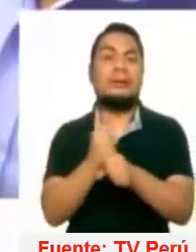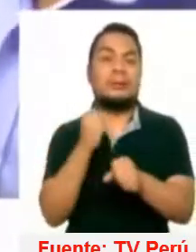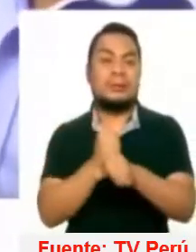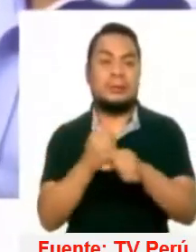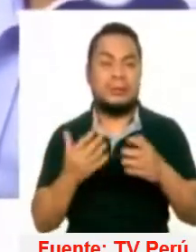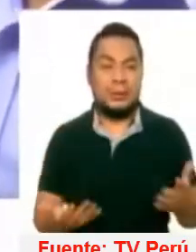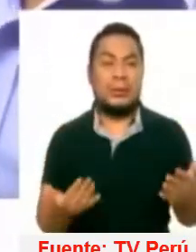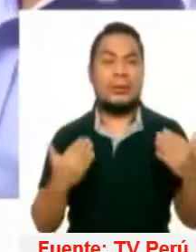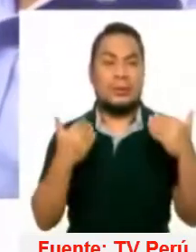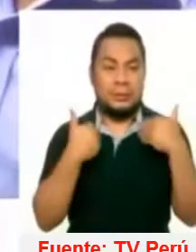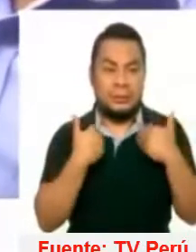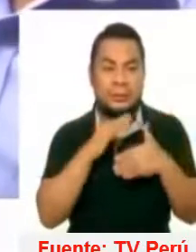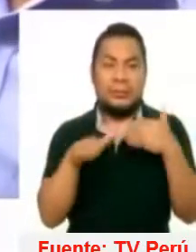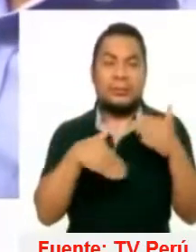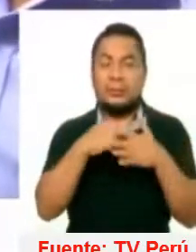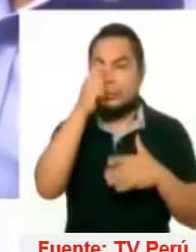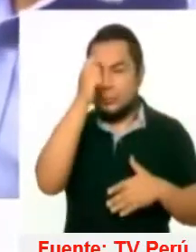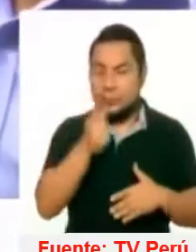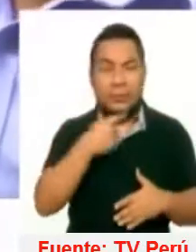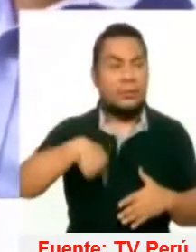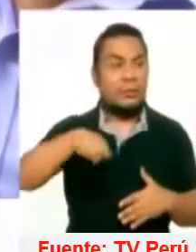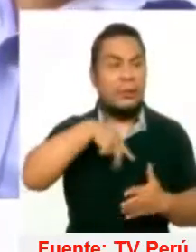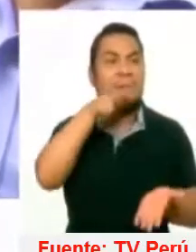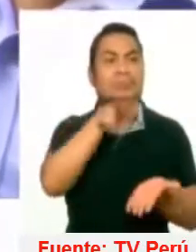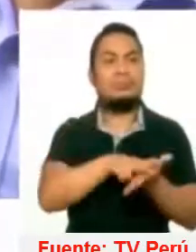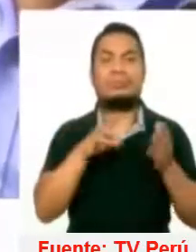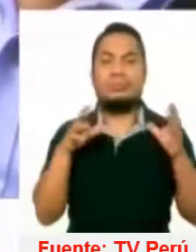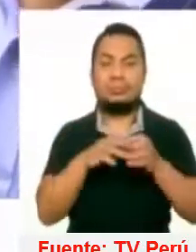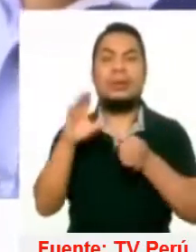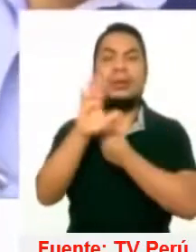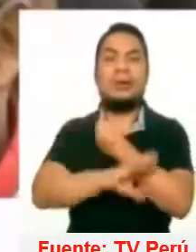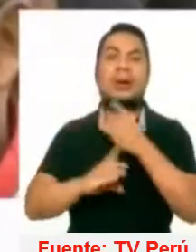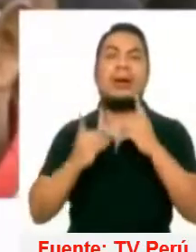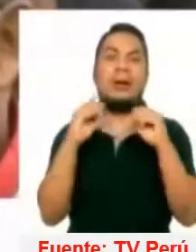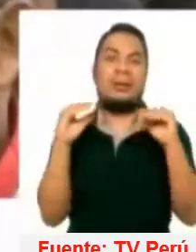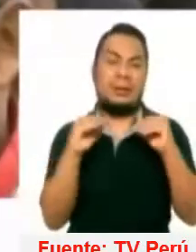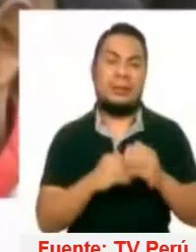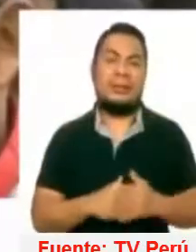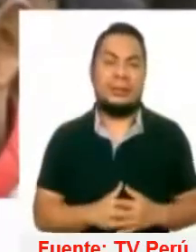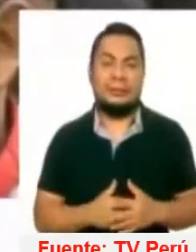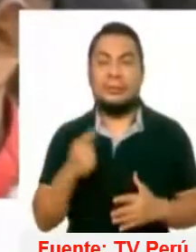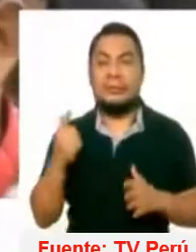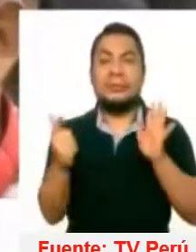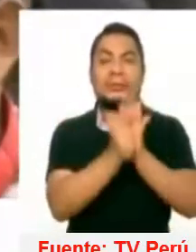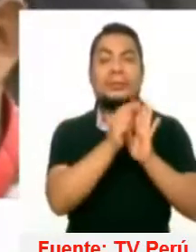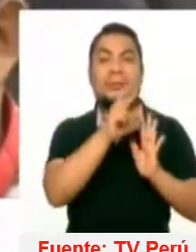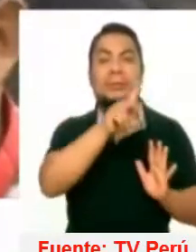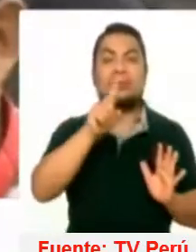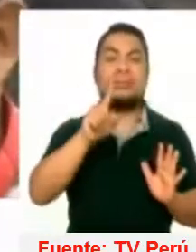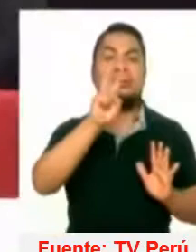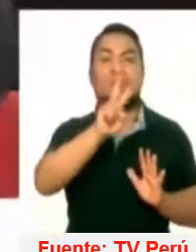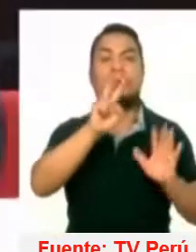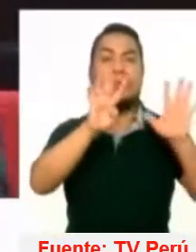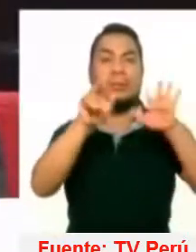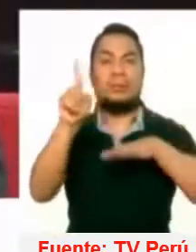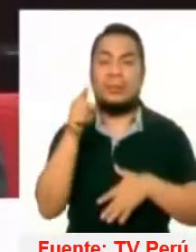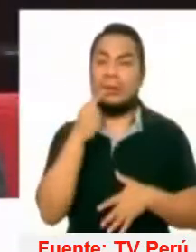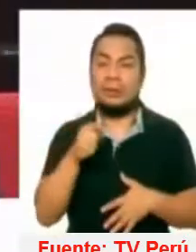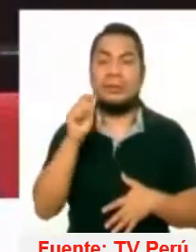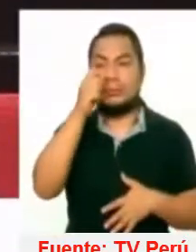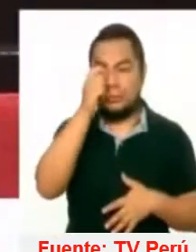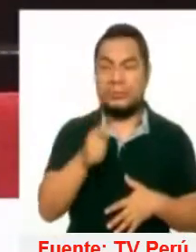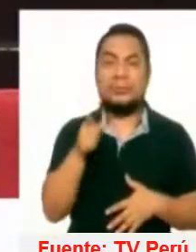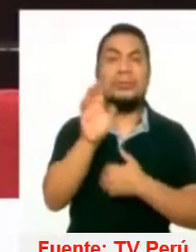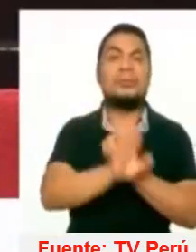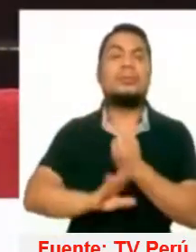de tener la intención de reconocernos como defensores de la democracia. La ley 31.291 reconoce